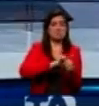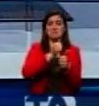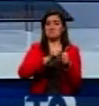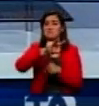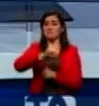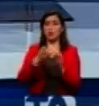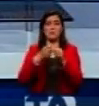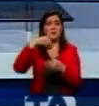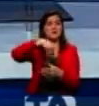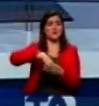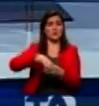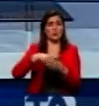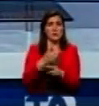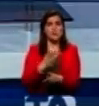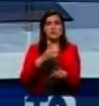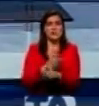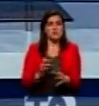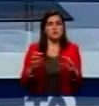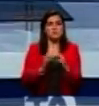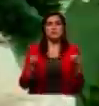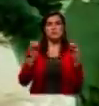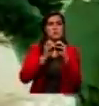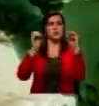problemas internos como la sobreproducción.